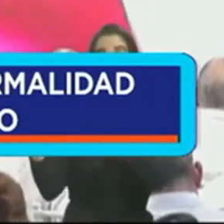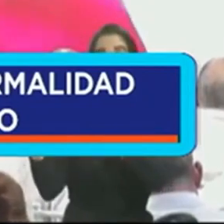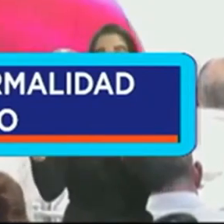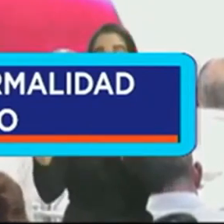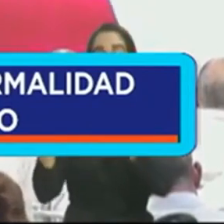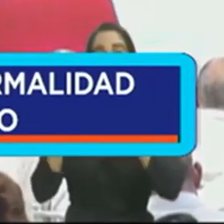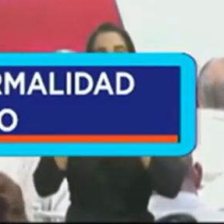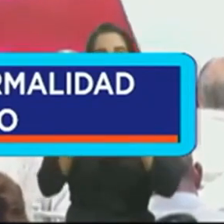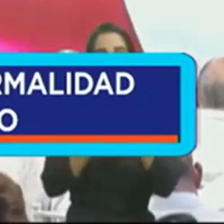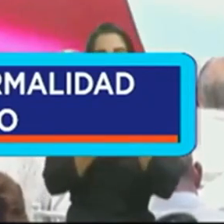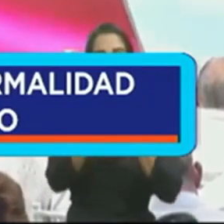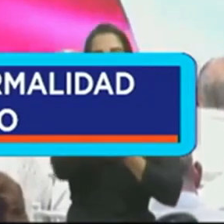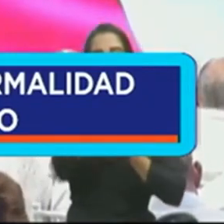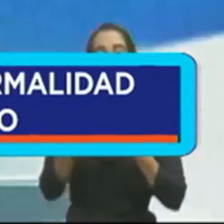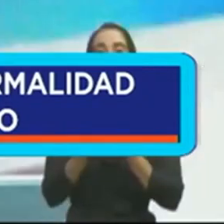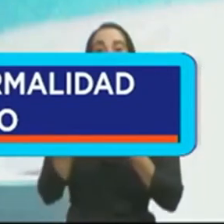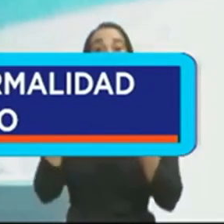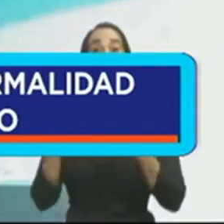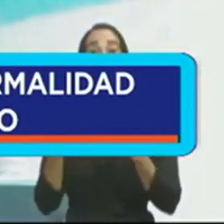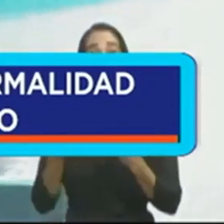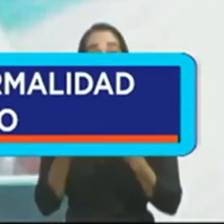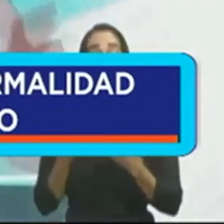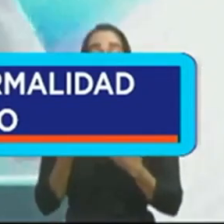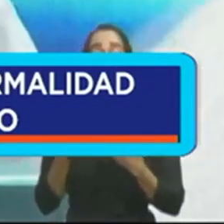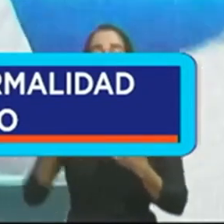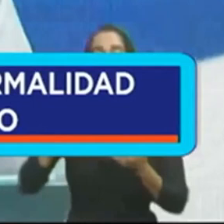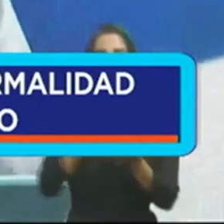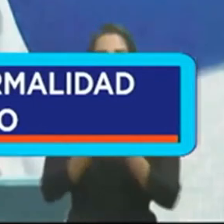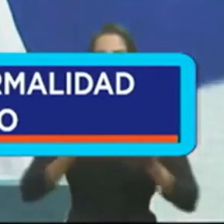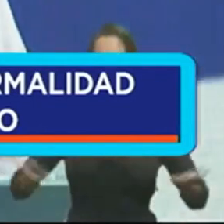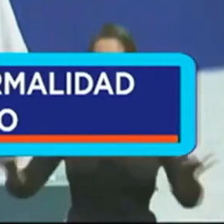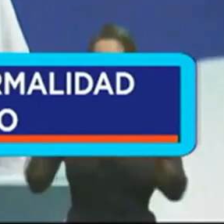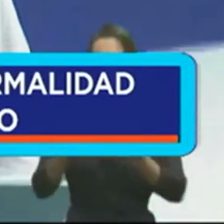efectivo. En el día de hoy, nos encontramos aquí para